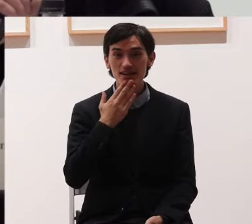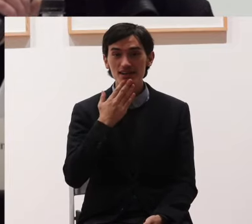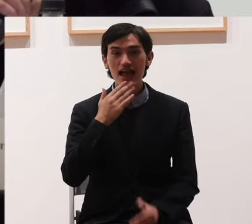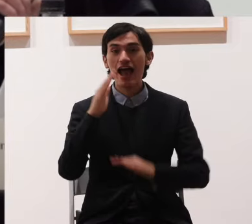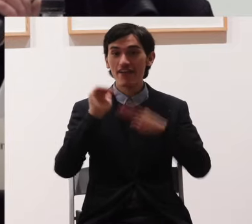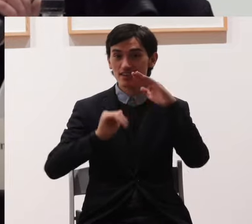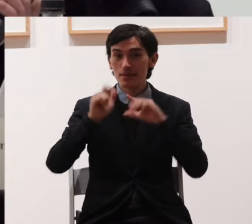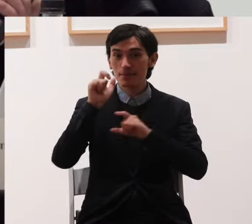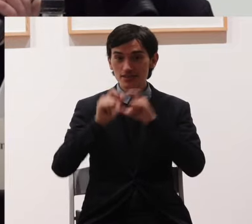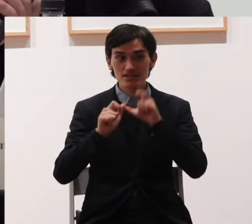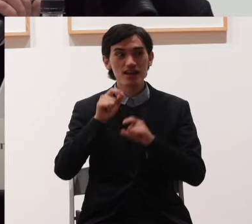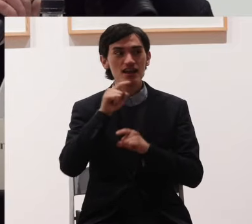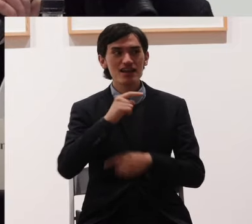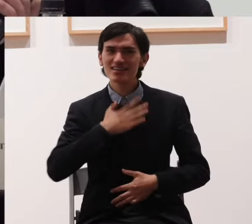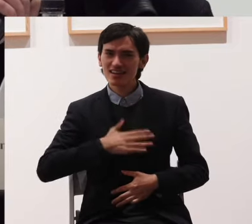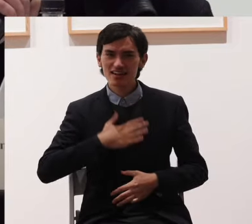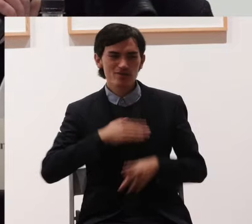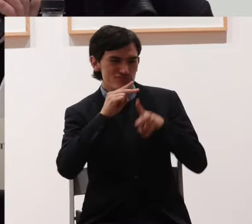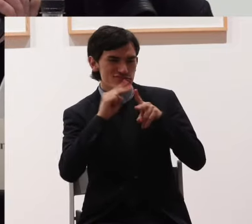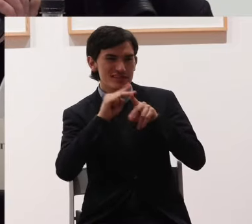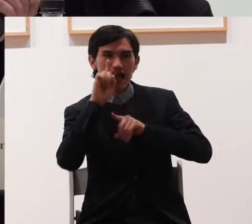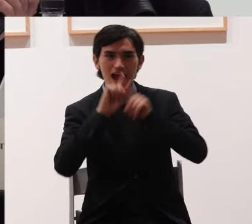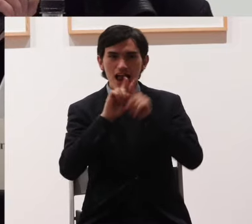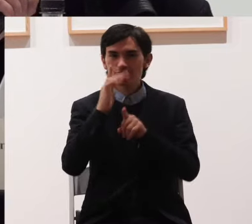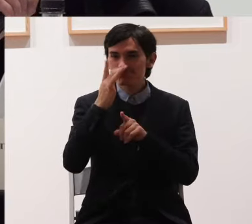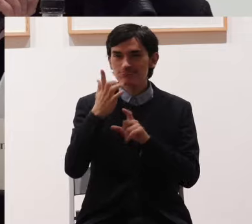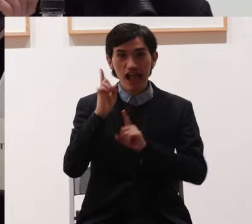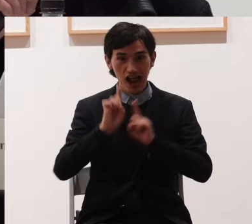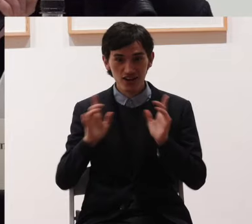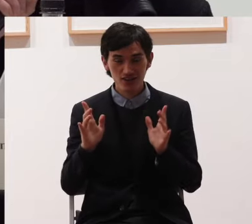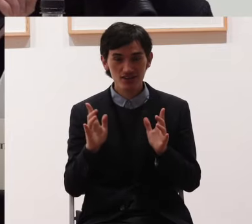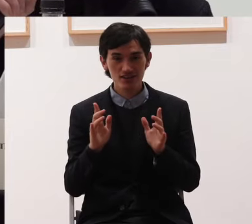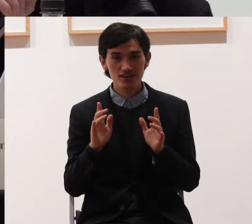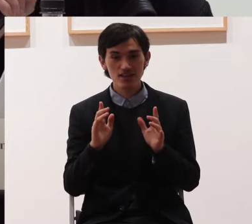Y también, cuando uno no tiene intención de algo,